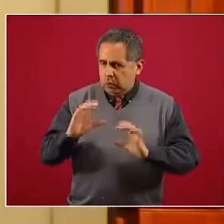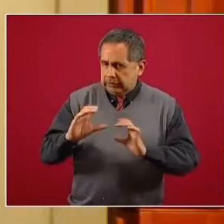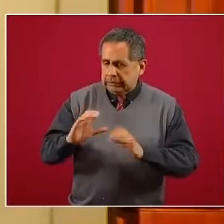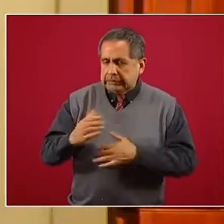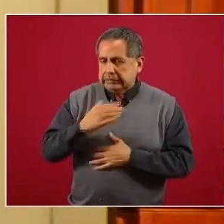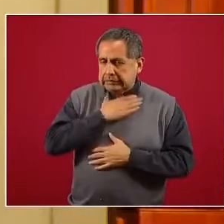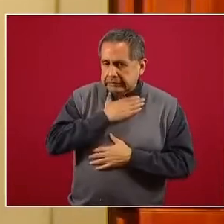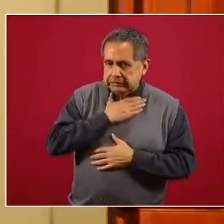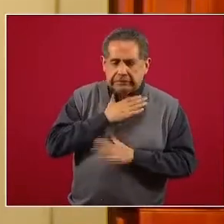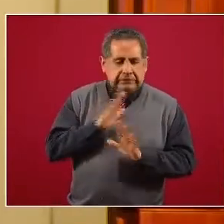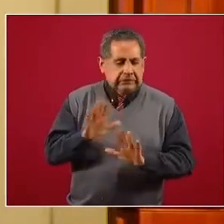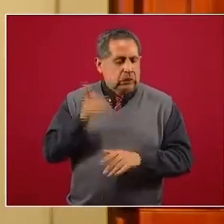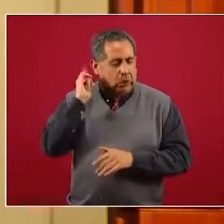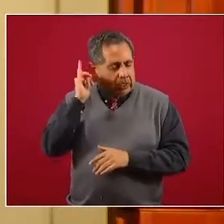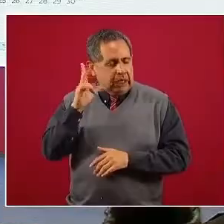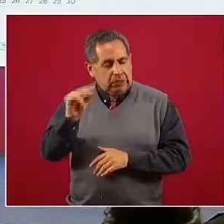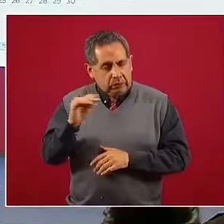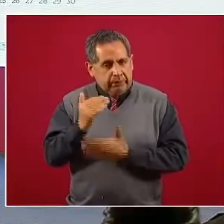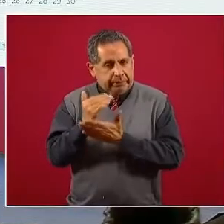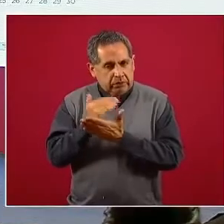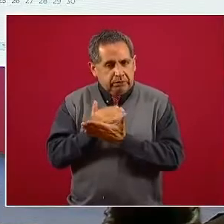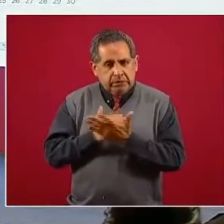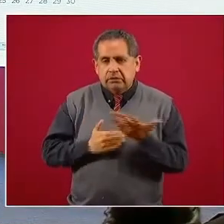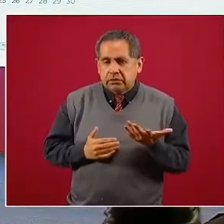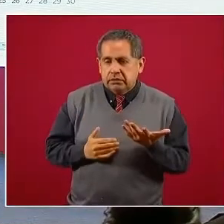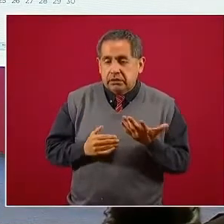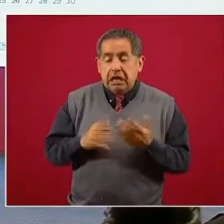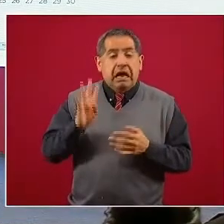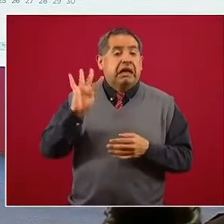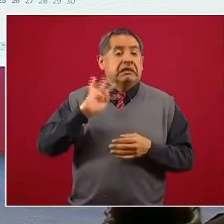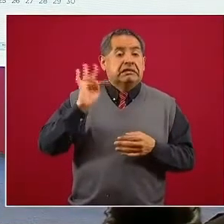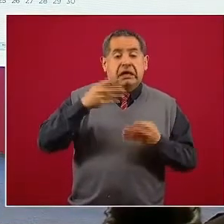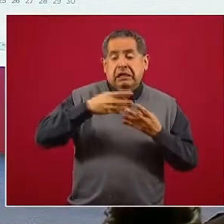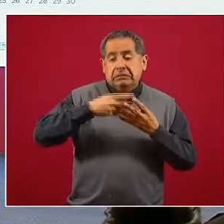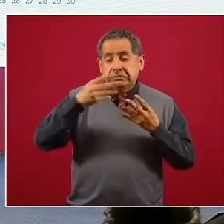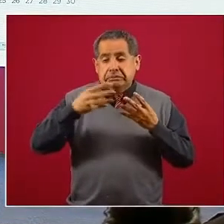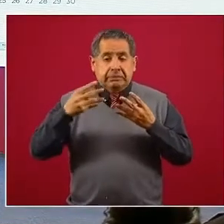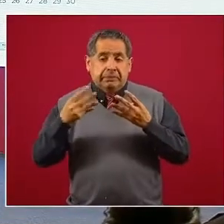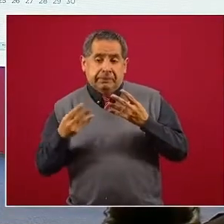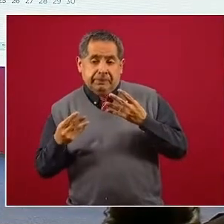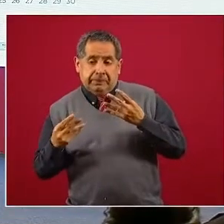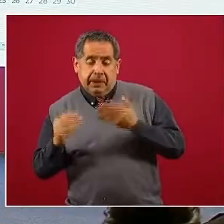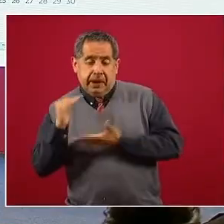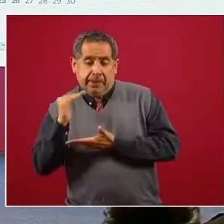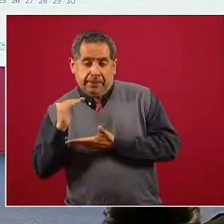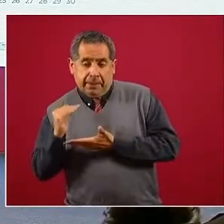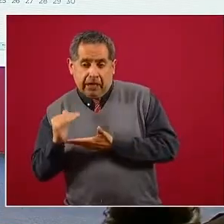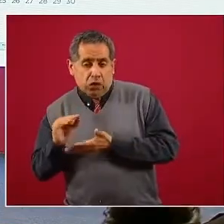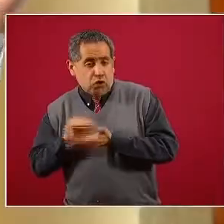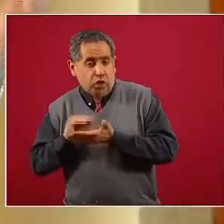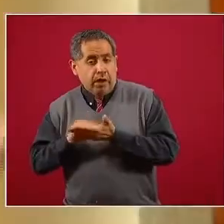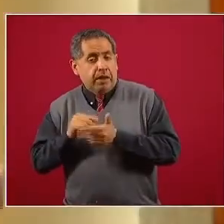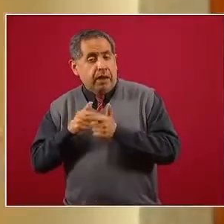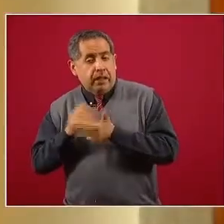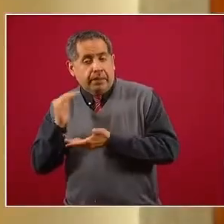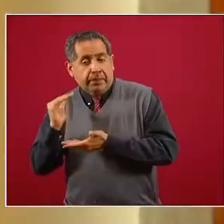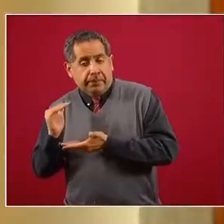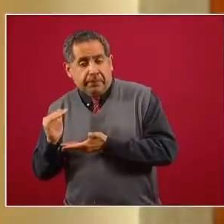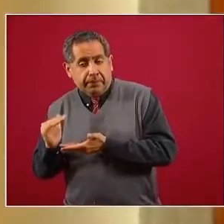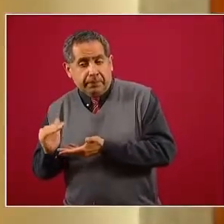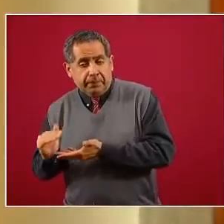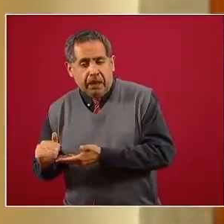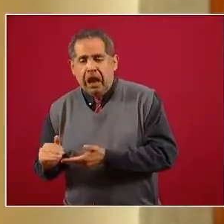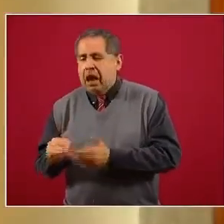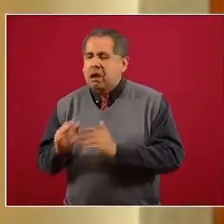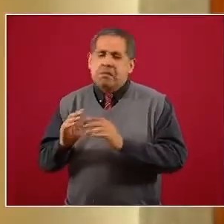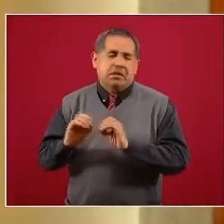saturación en las siguientes semanas. Si las tendencias descendentes que vemos en la última semana se mantienen, pues entonces lógicamente esperaríamos